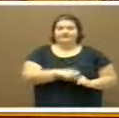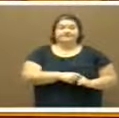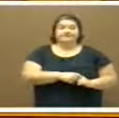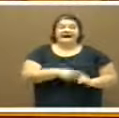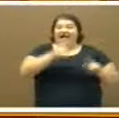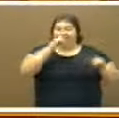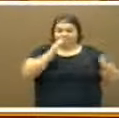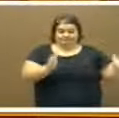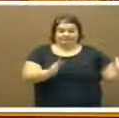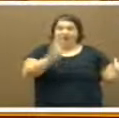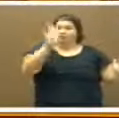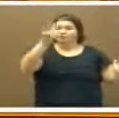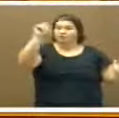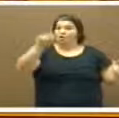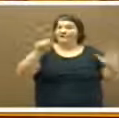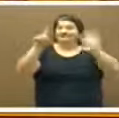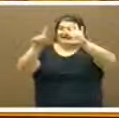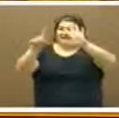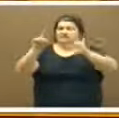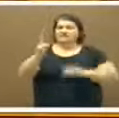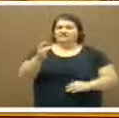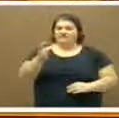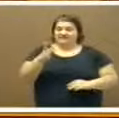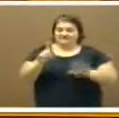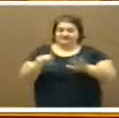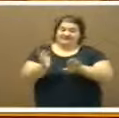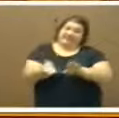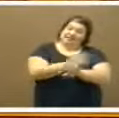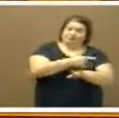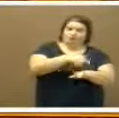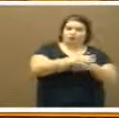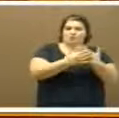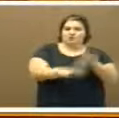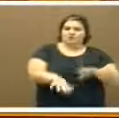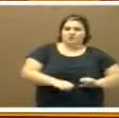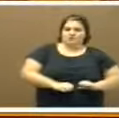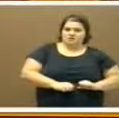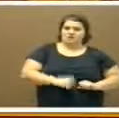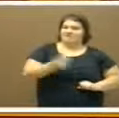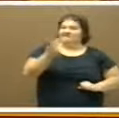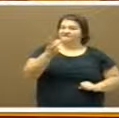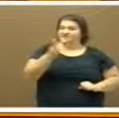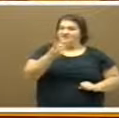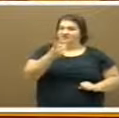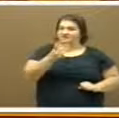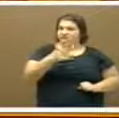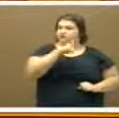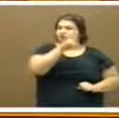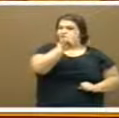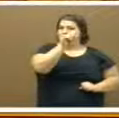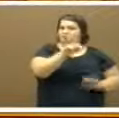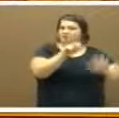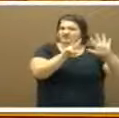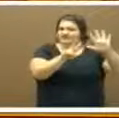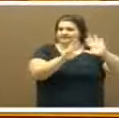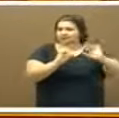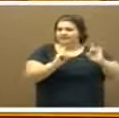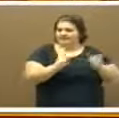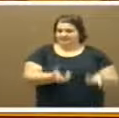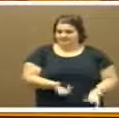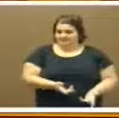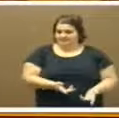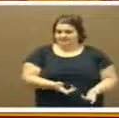ejercicio con un 4,6 de déficit. Seis meses antes, cuando ustedes accedieron al Gobierno, había un déficit reconocido de 2,7. Es decir,